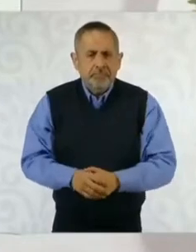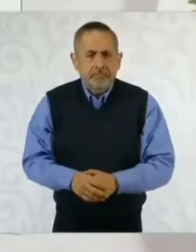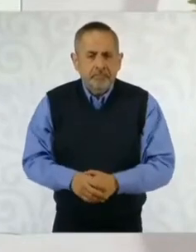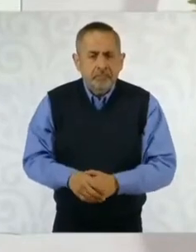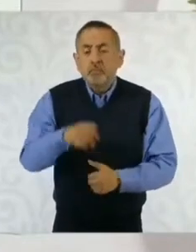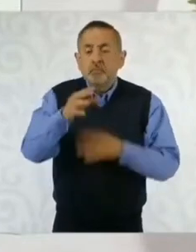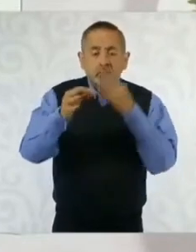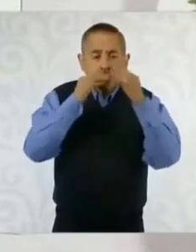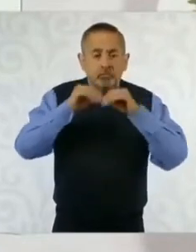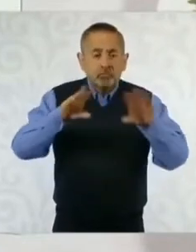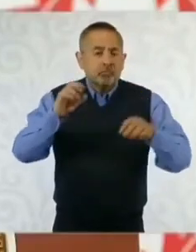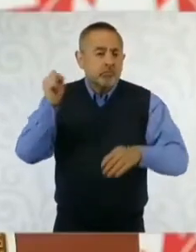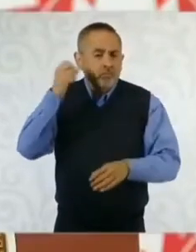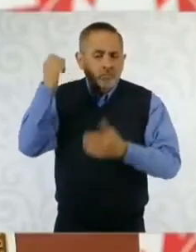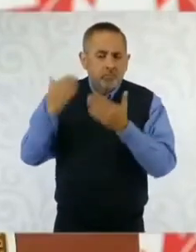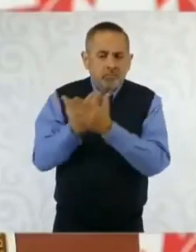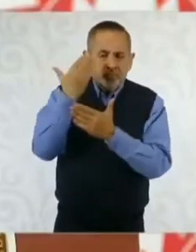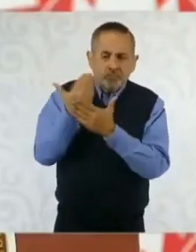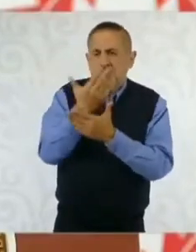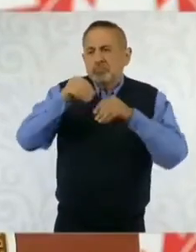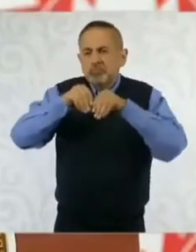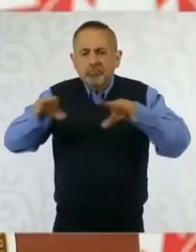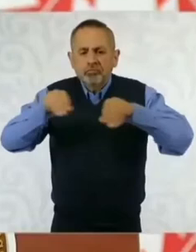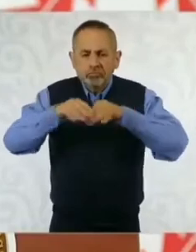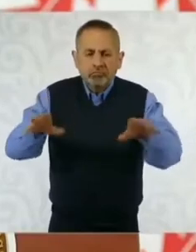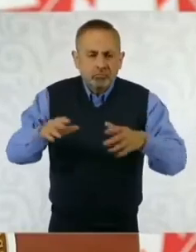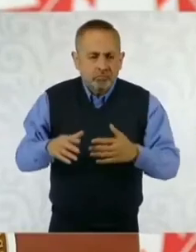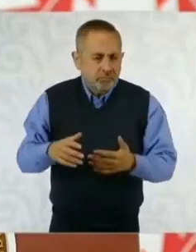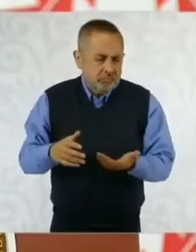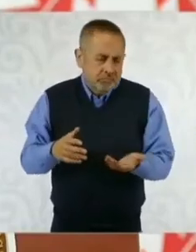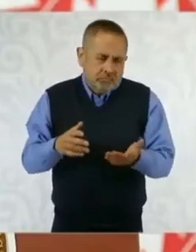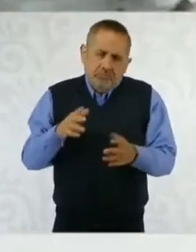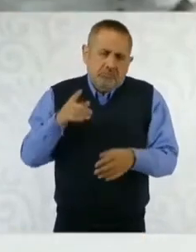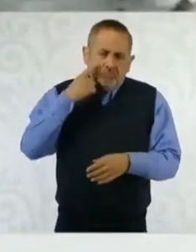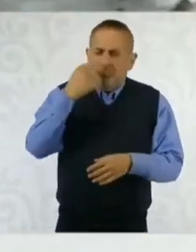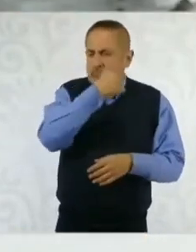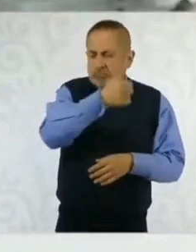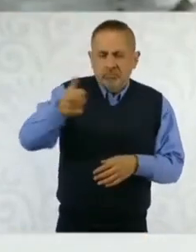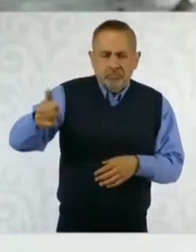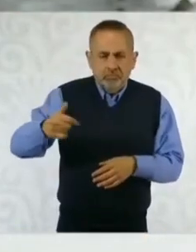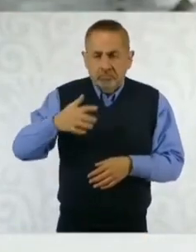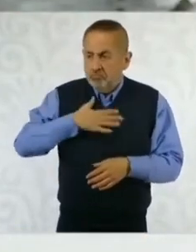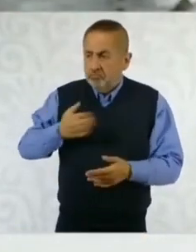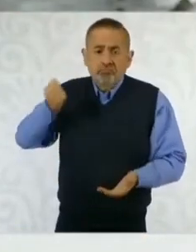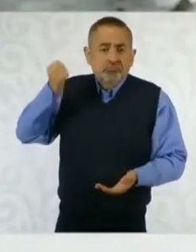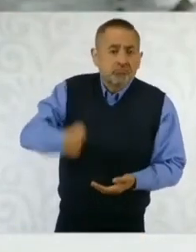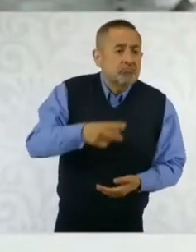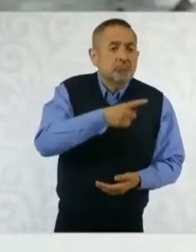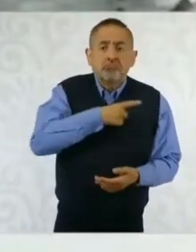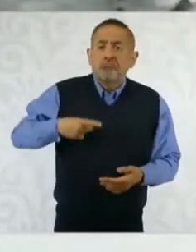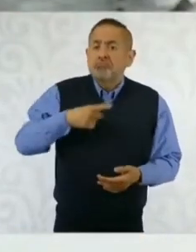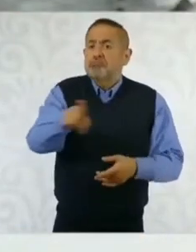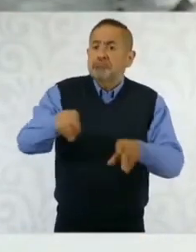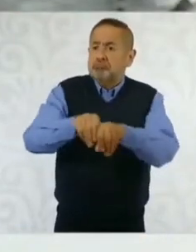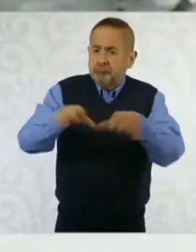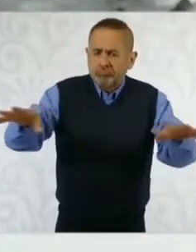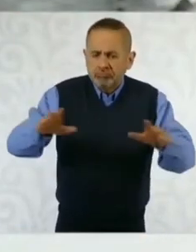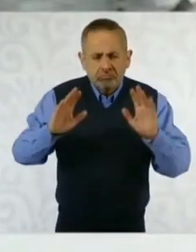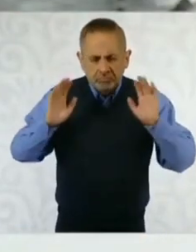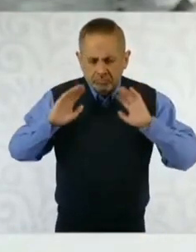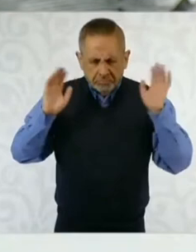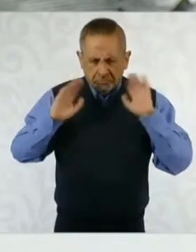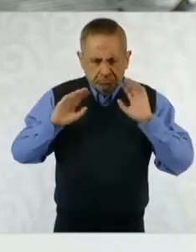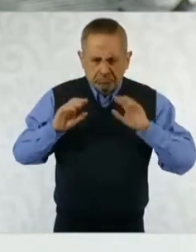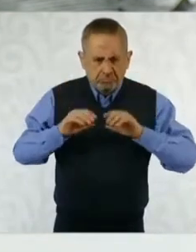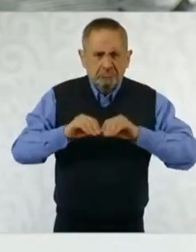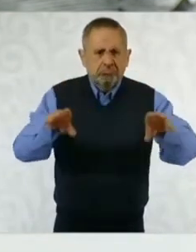La difusión de las mañaneras pues ya depende también tampoco queremos nosotros que se imponga algo, ¿no?